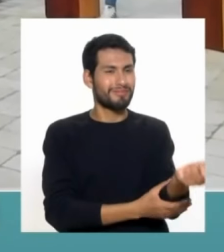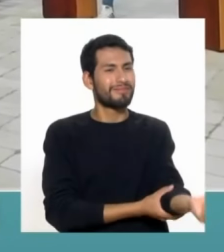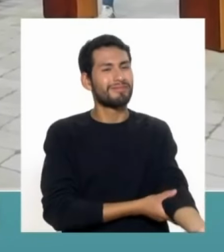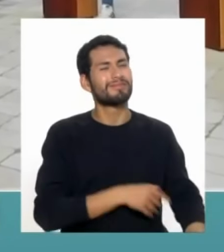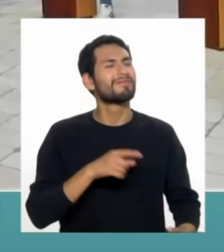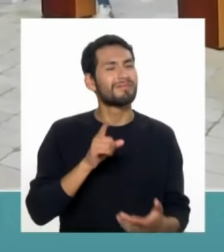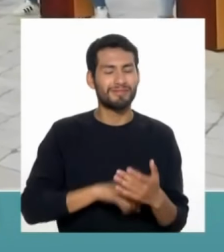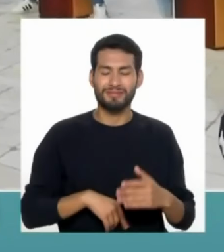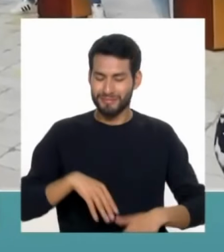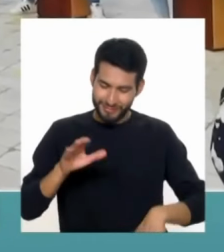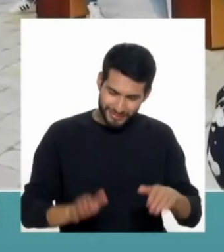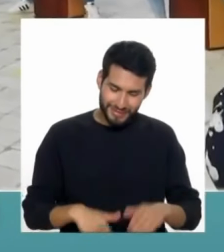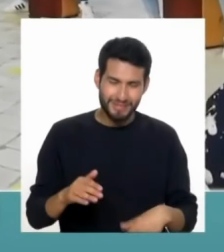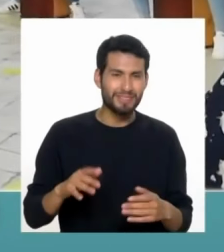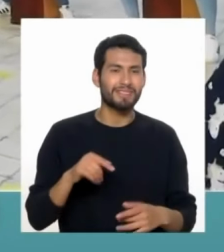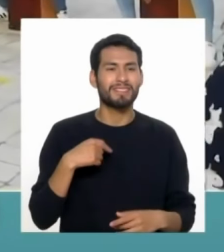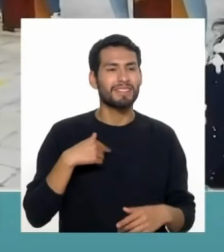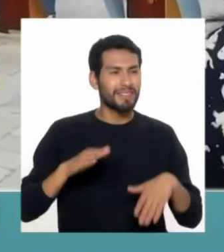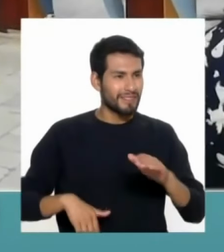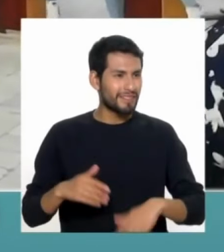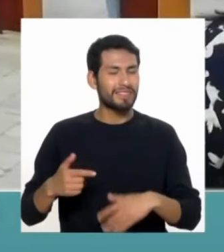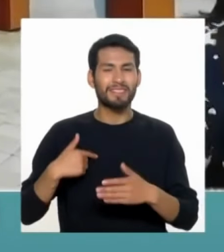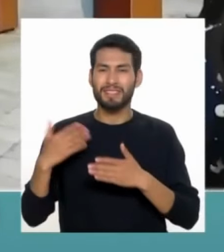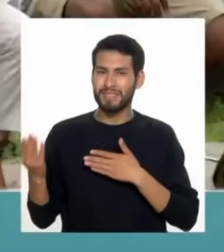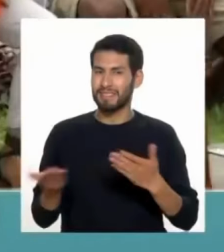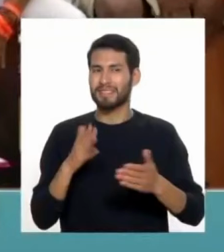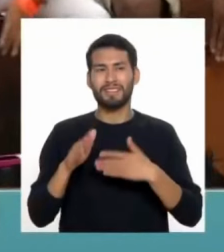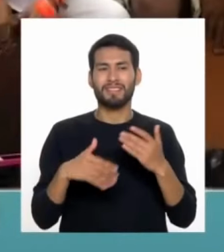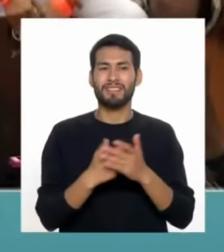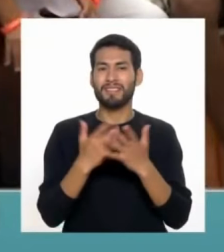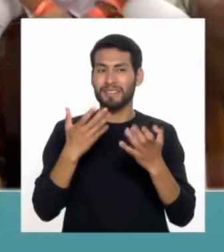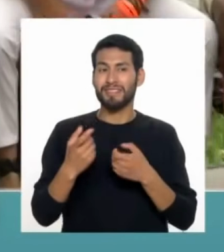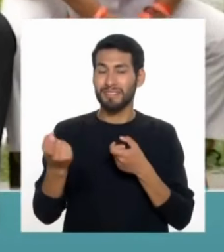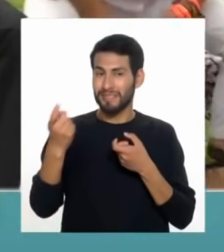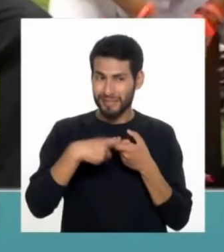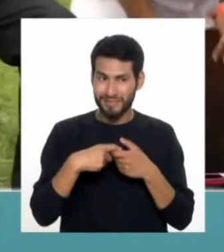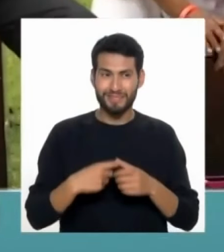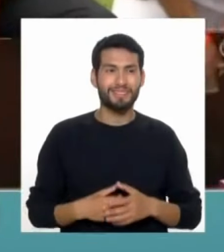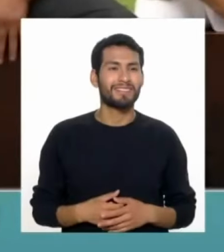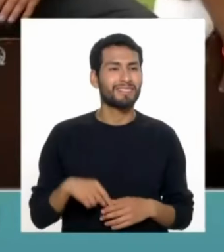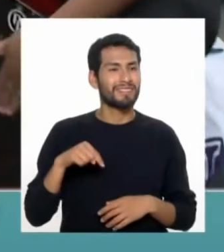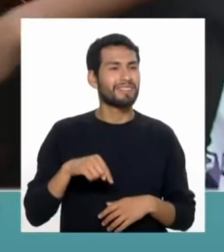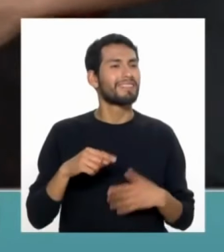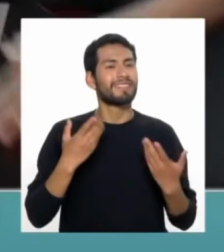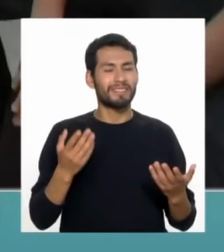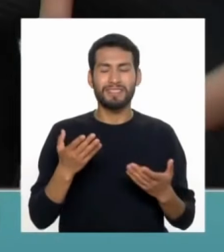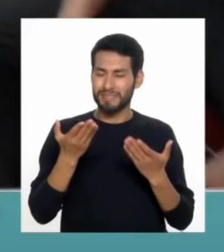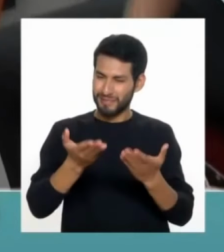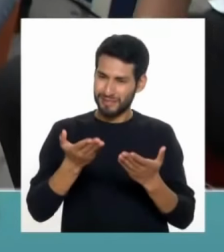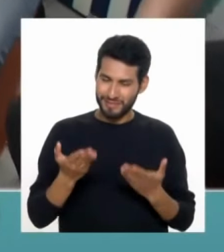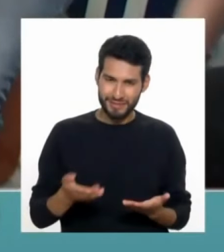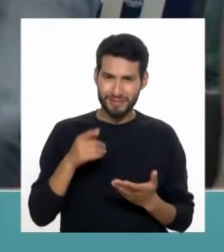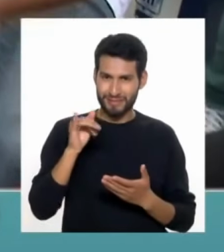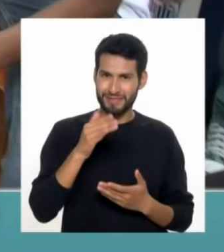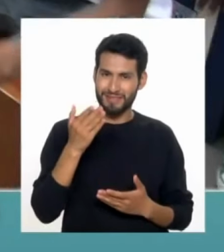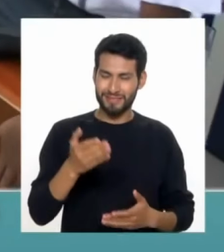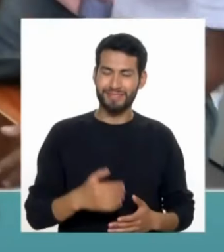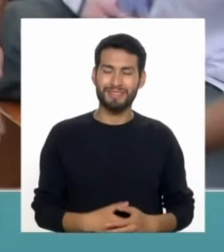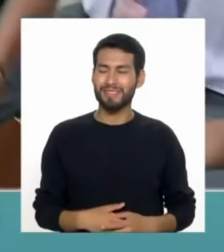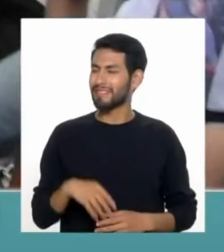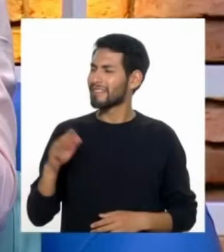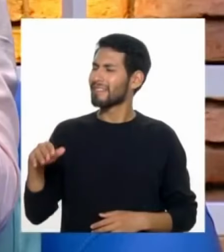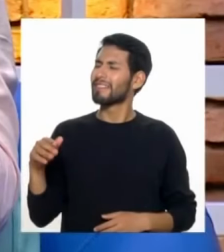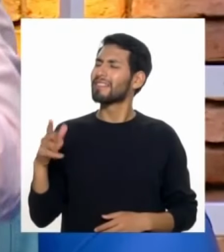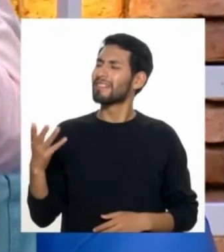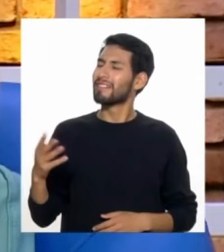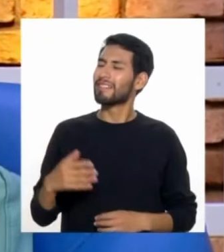Vamos a estar con Cajoneate, vamos a llevar cajones para todos los que quieran participar. Están totalmente invitados ustedes también. Ahora, Pepe,